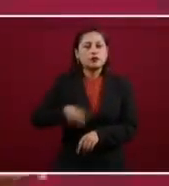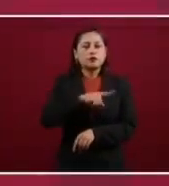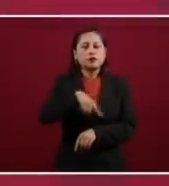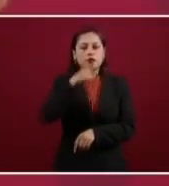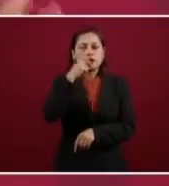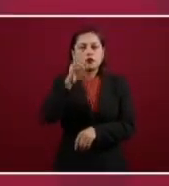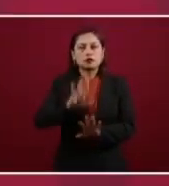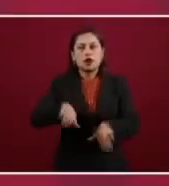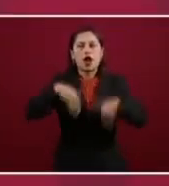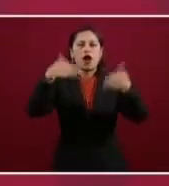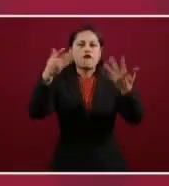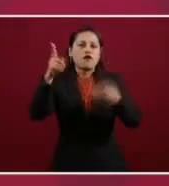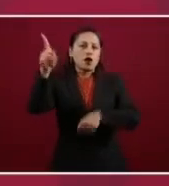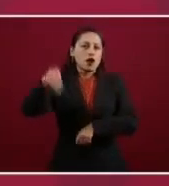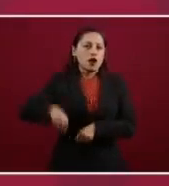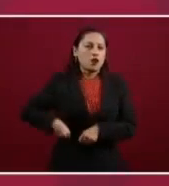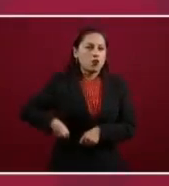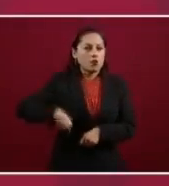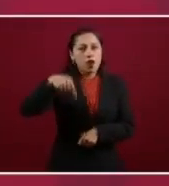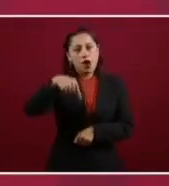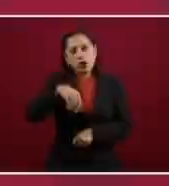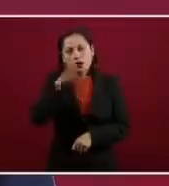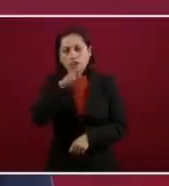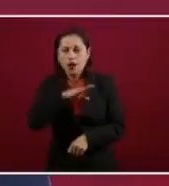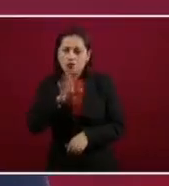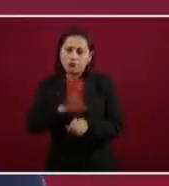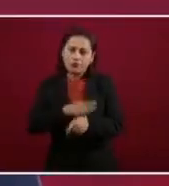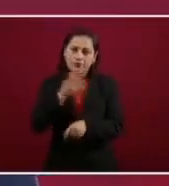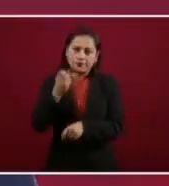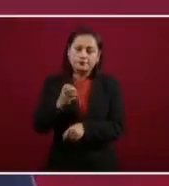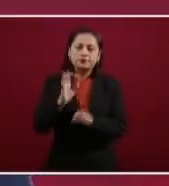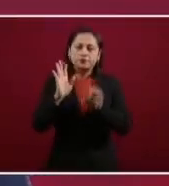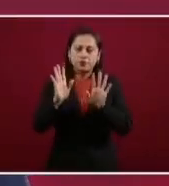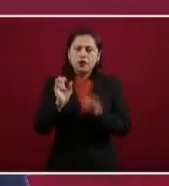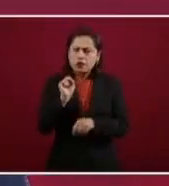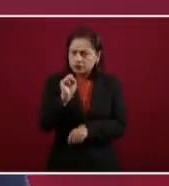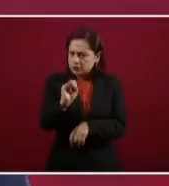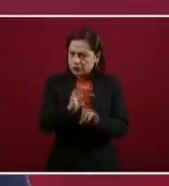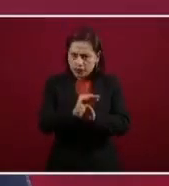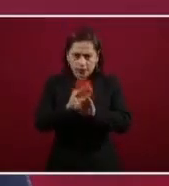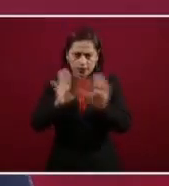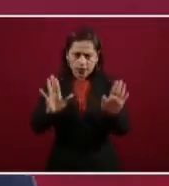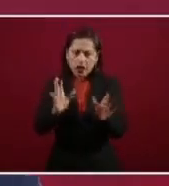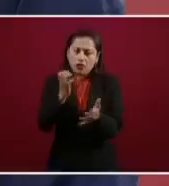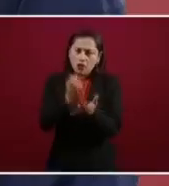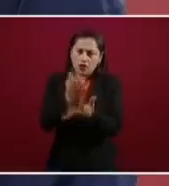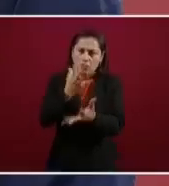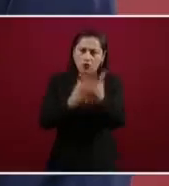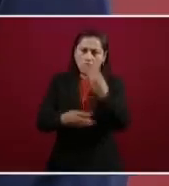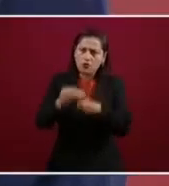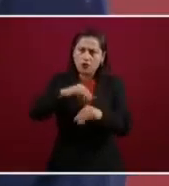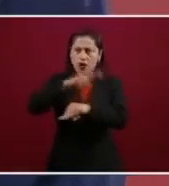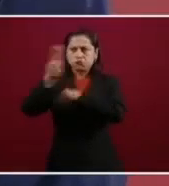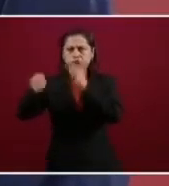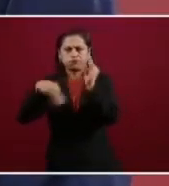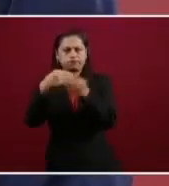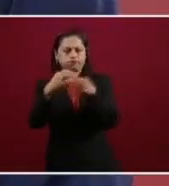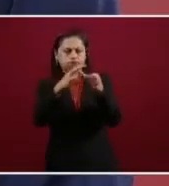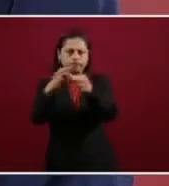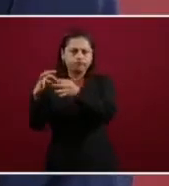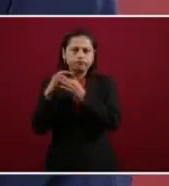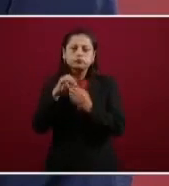influye sin duda es una economía globalizada pero bueno a pesar